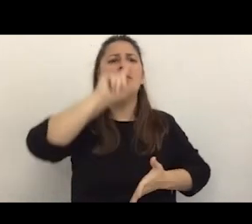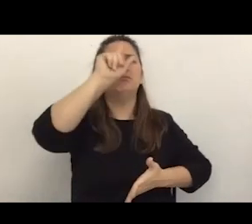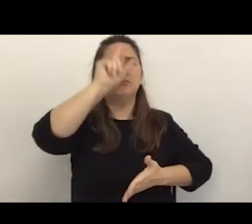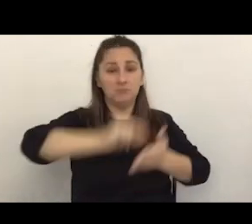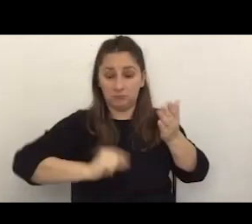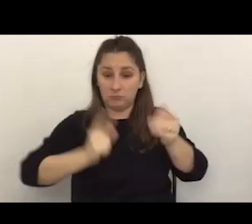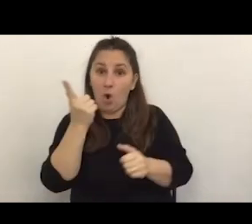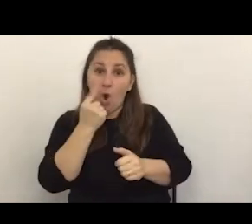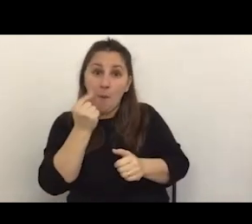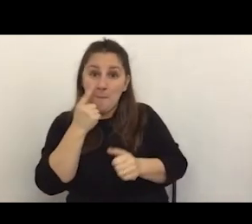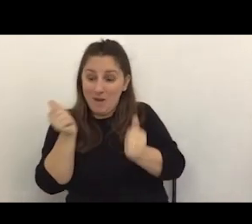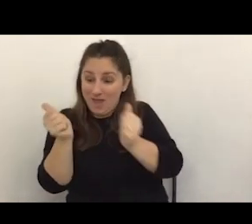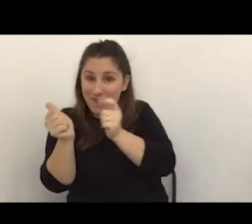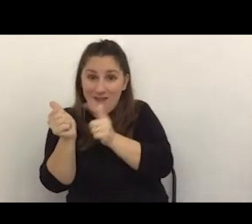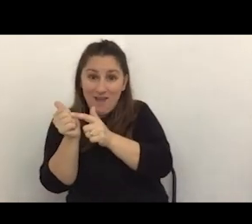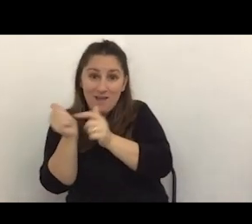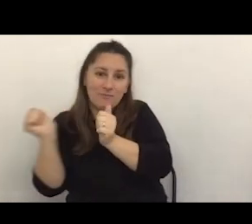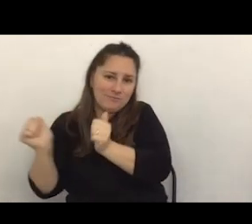práctica.